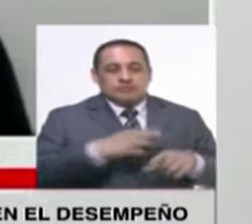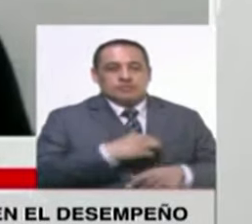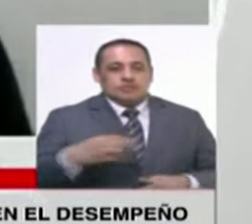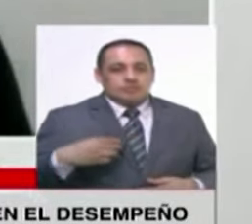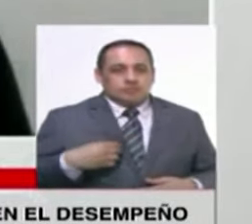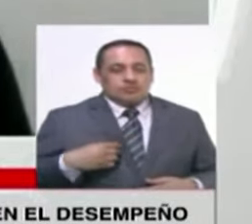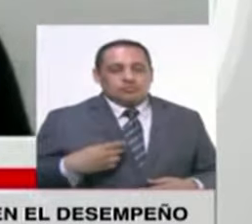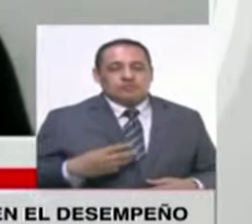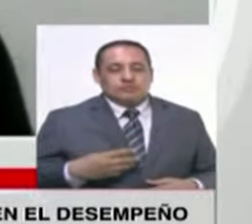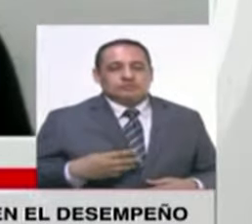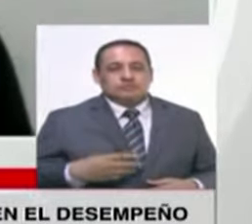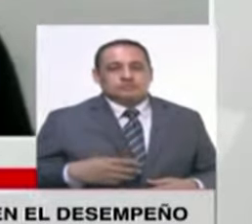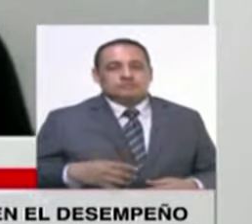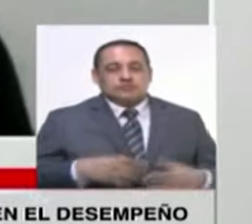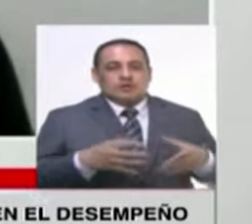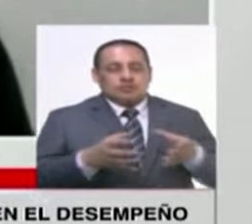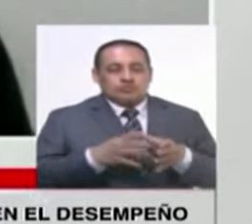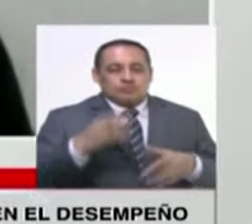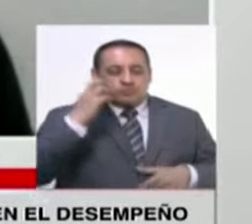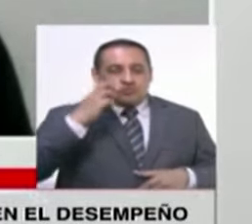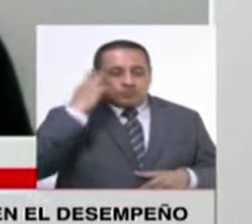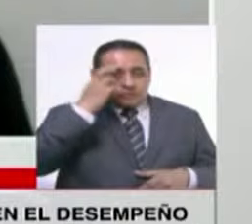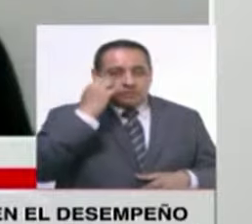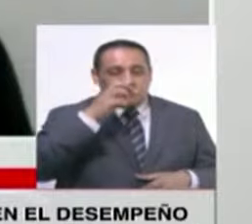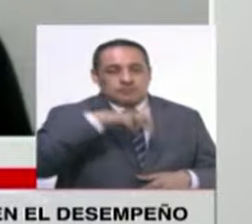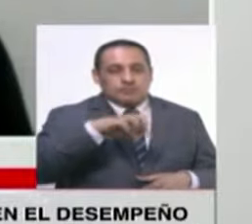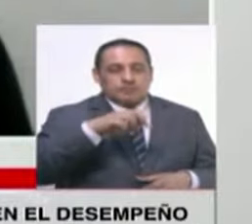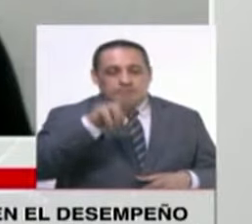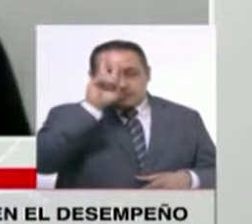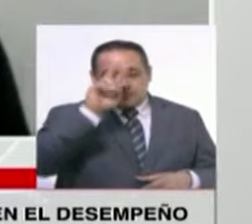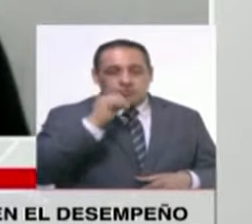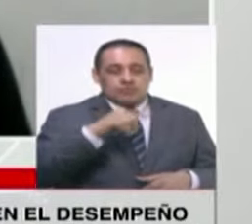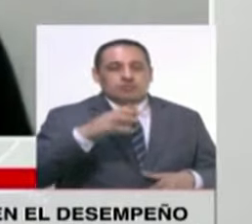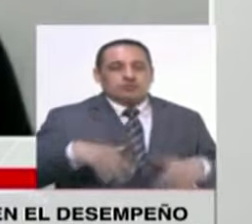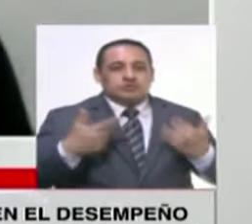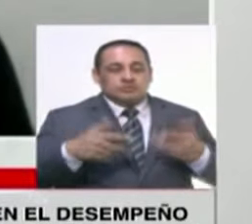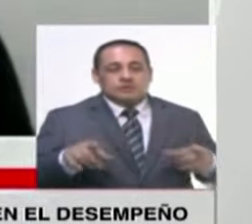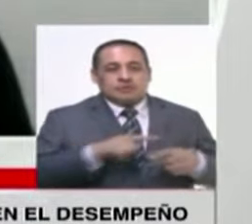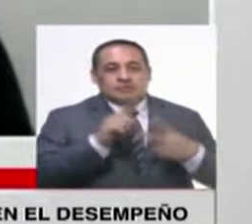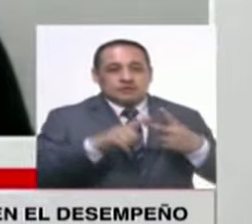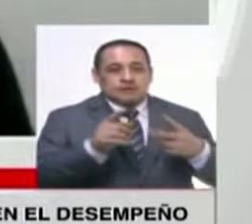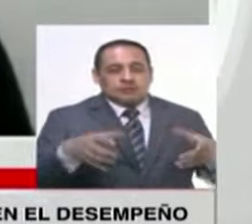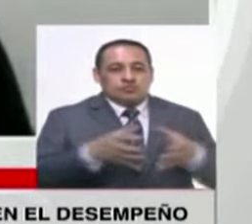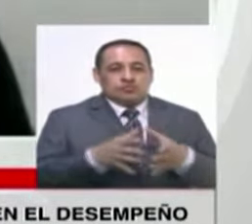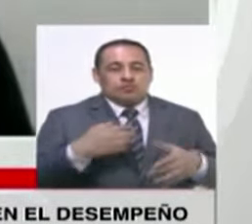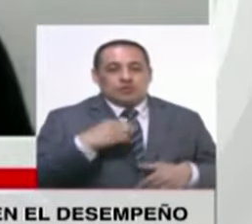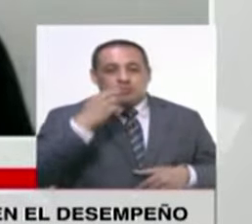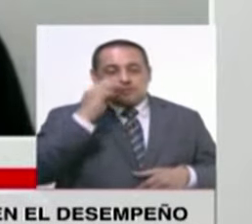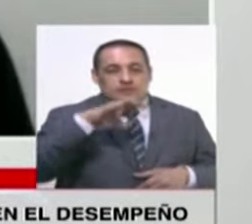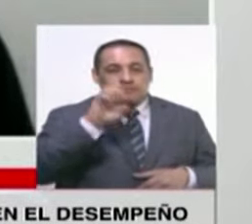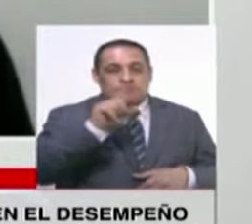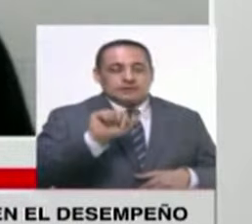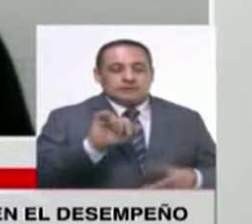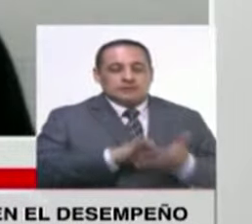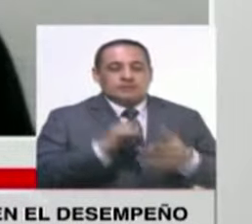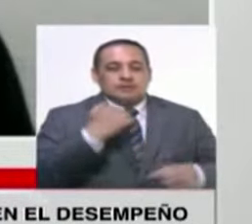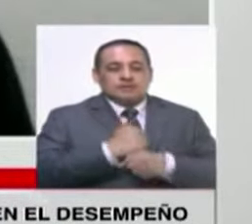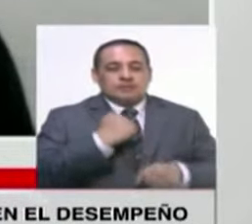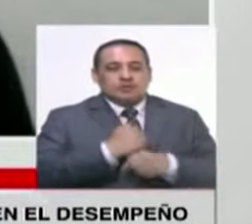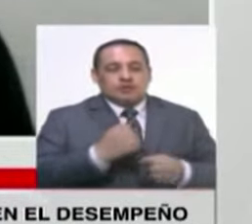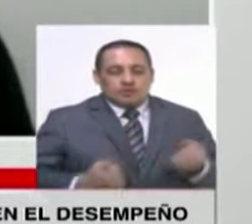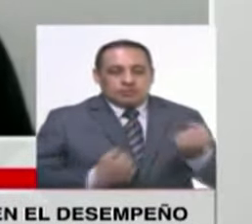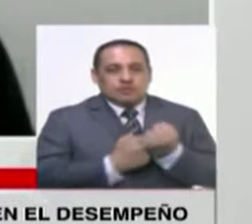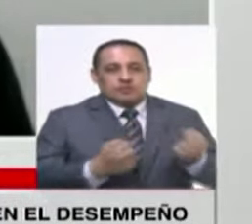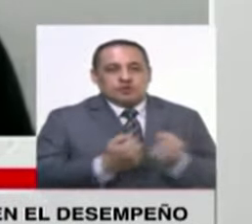miembro del partido Perú Posible, Vladimir Mesa. Después de eso, Vladimir Mesa apoyó la campaña del